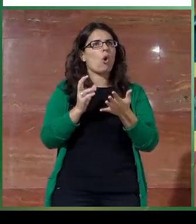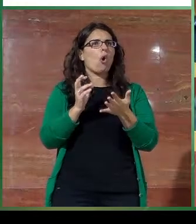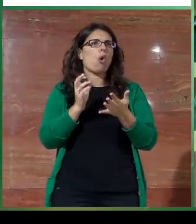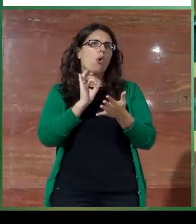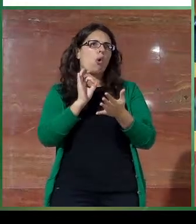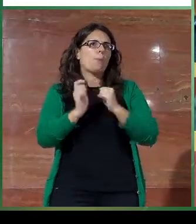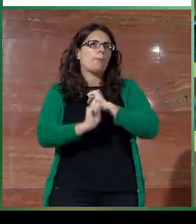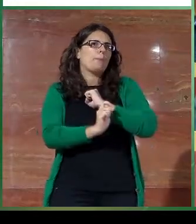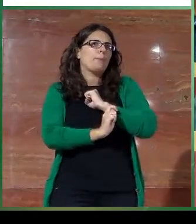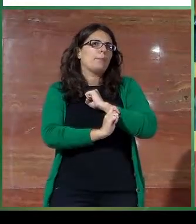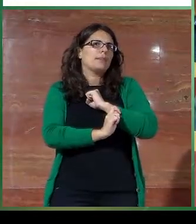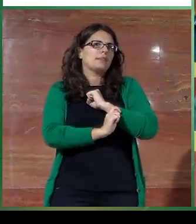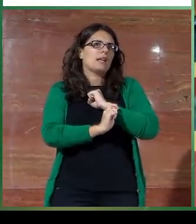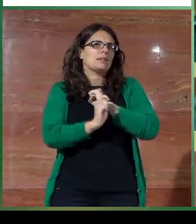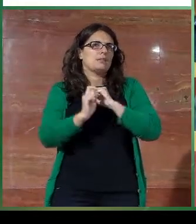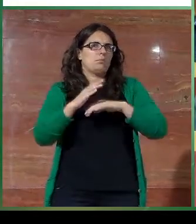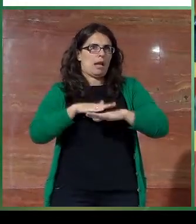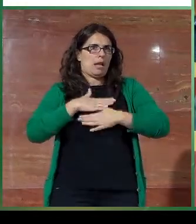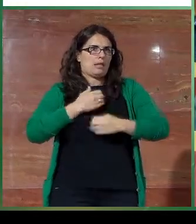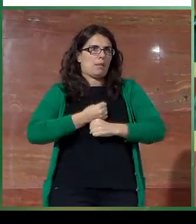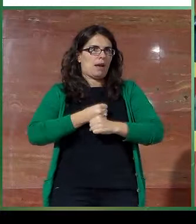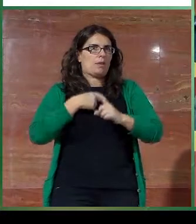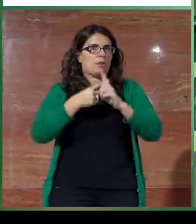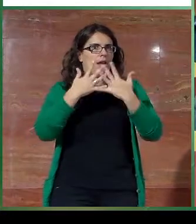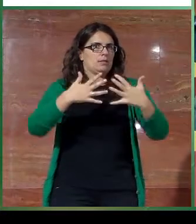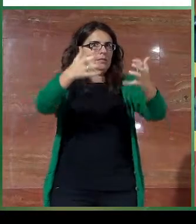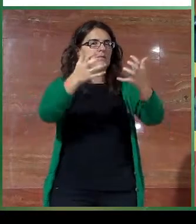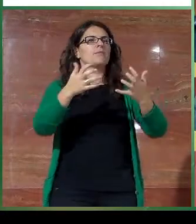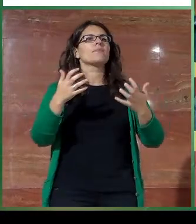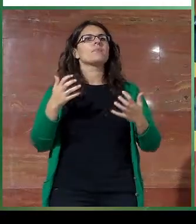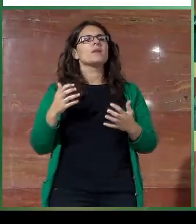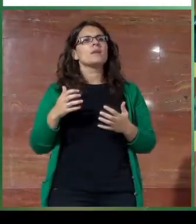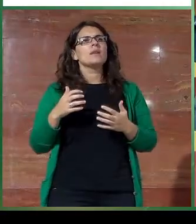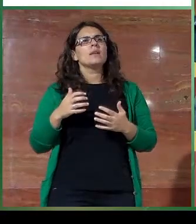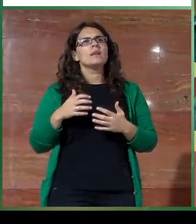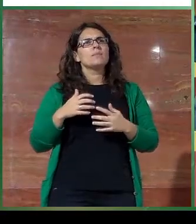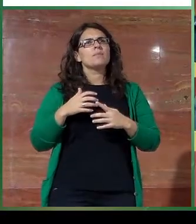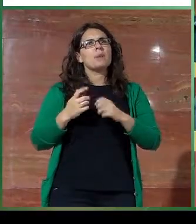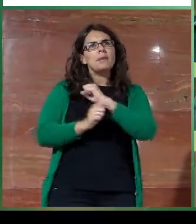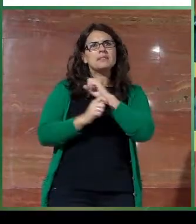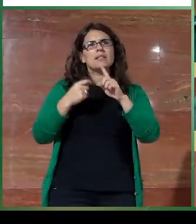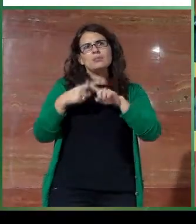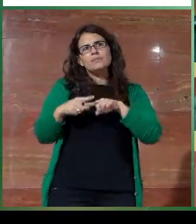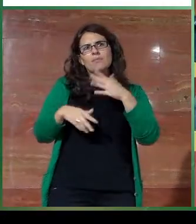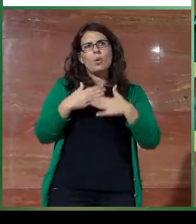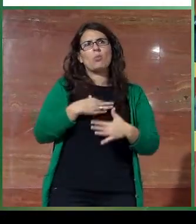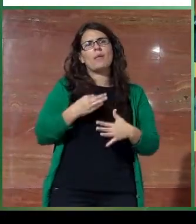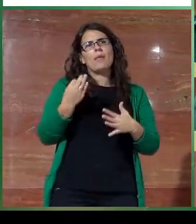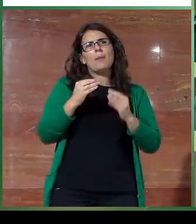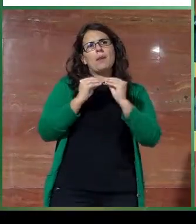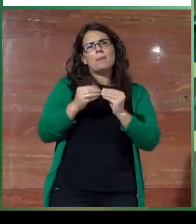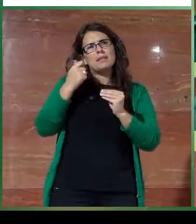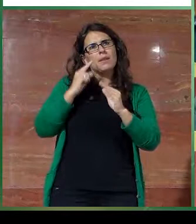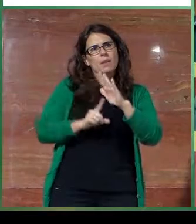tanto para vosotros mismos como para los que estamos aquí, deberíamos un poco desarrollar, un poco líneas a